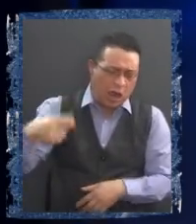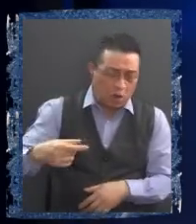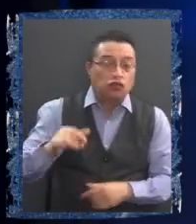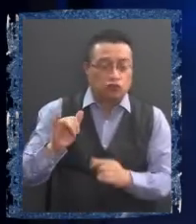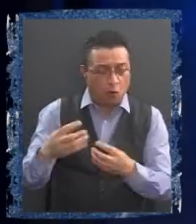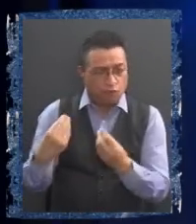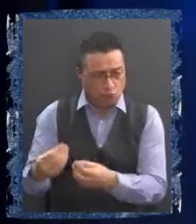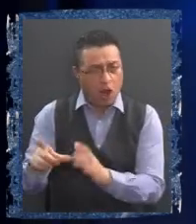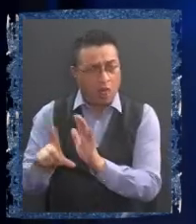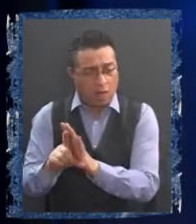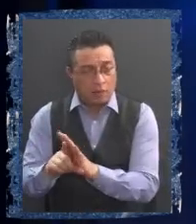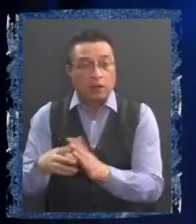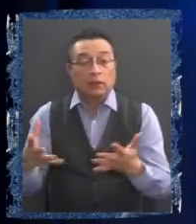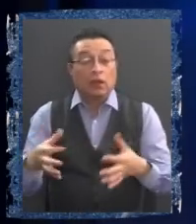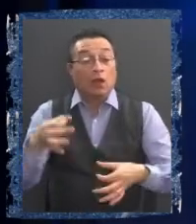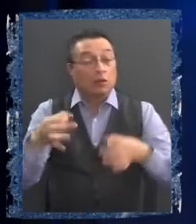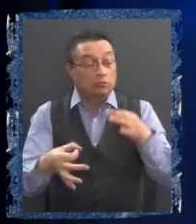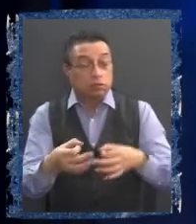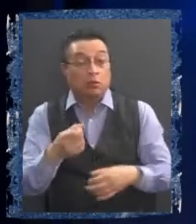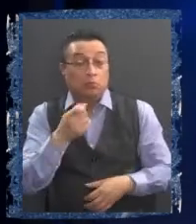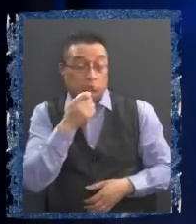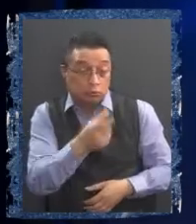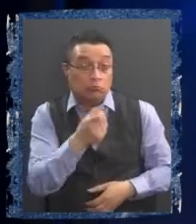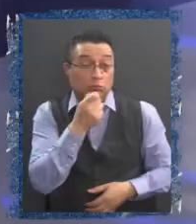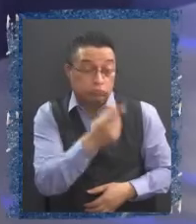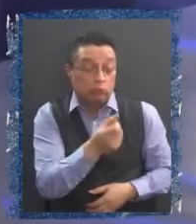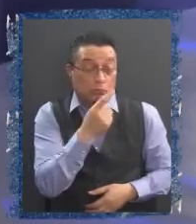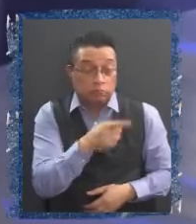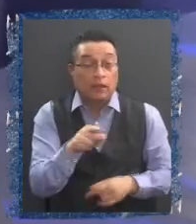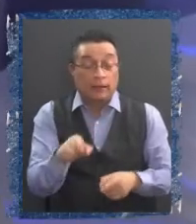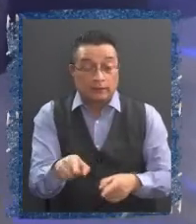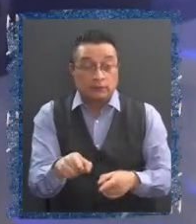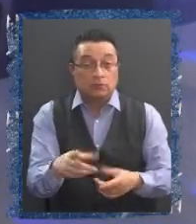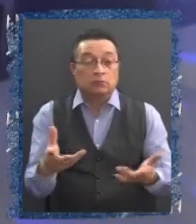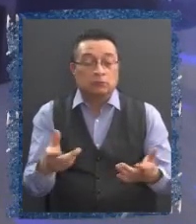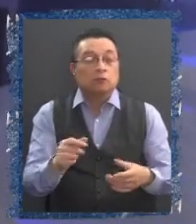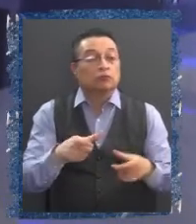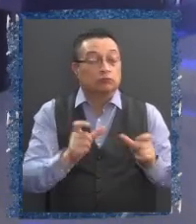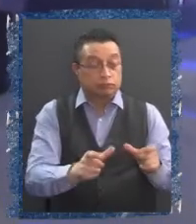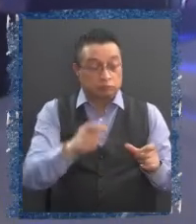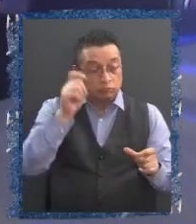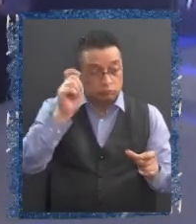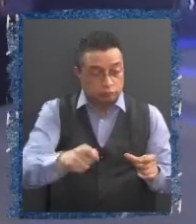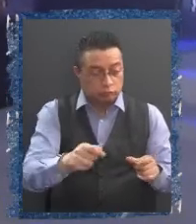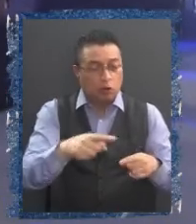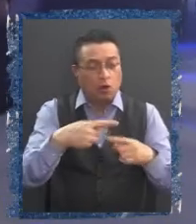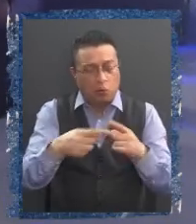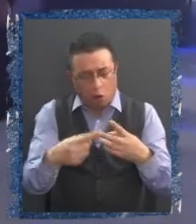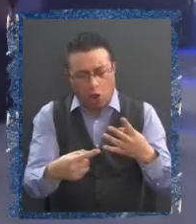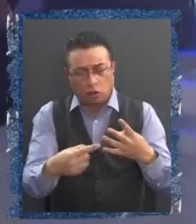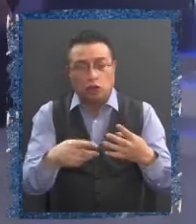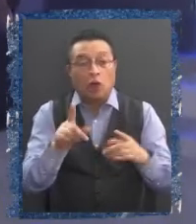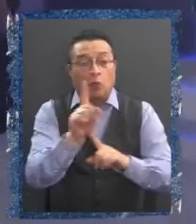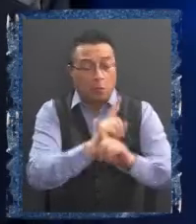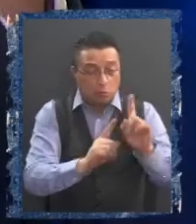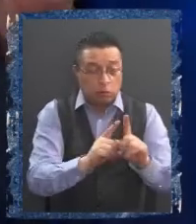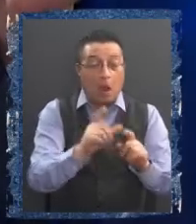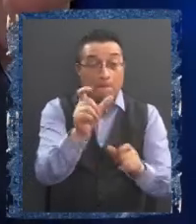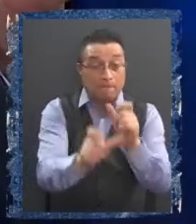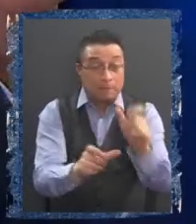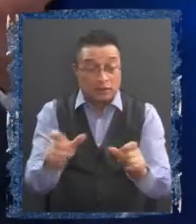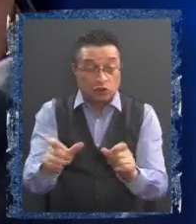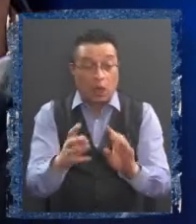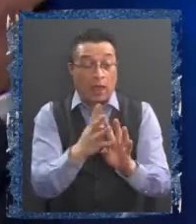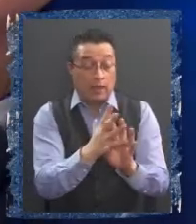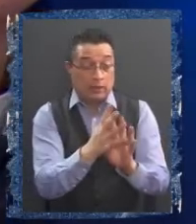¿qué es lo que ha pasado? La judicialización ha llevado que, por la vía del recurso de protección y una serie de argumentaciones, muchas personas que estaban en la